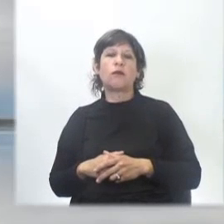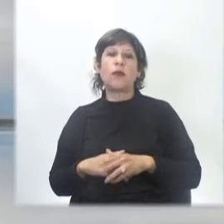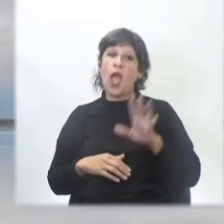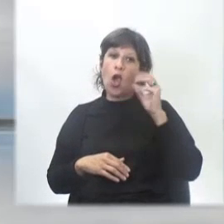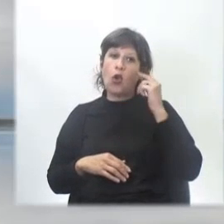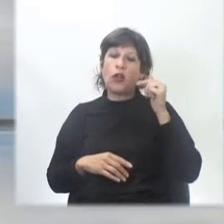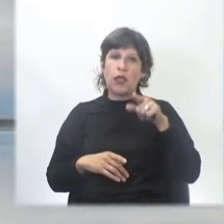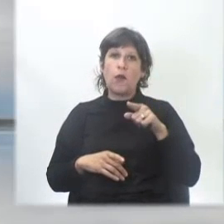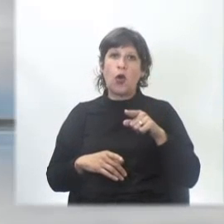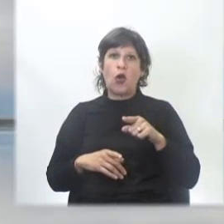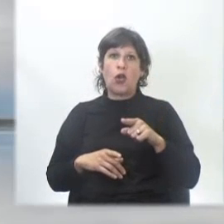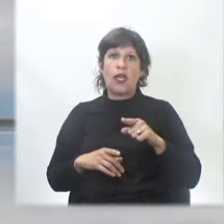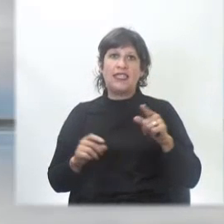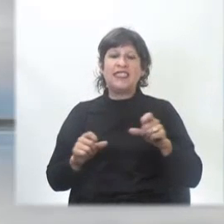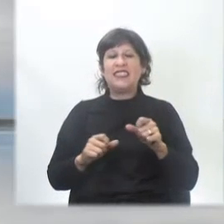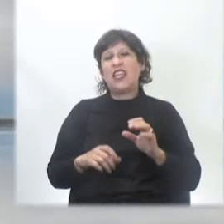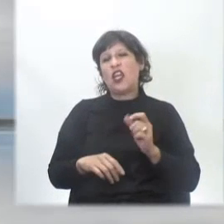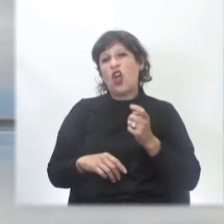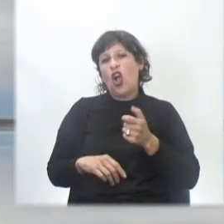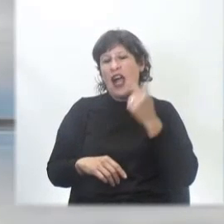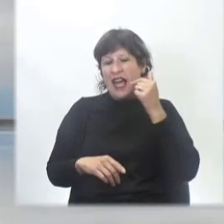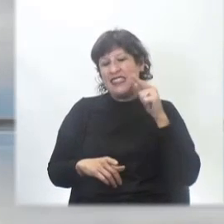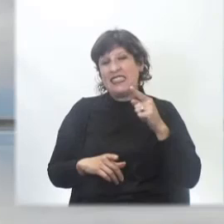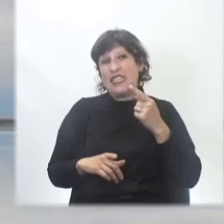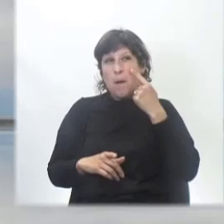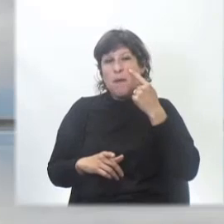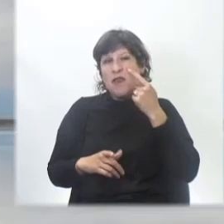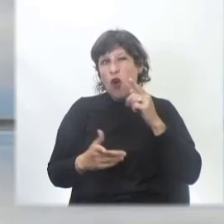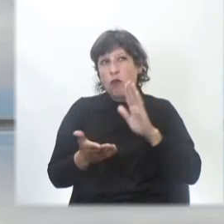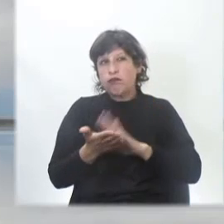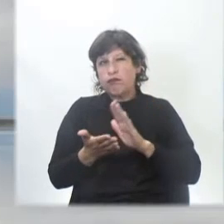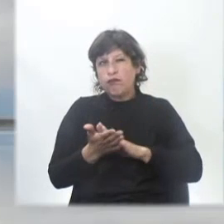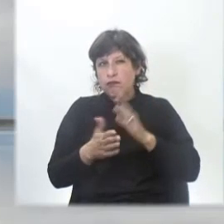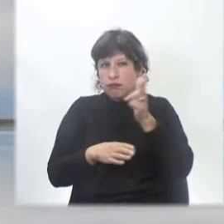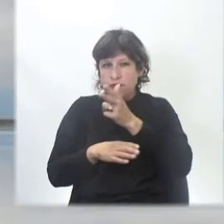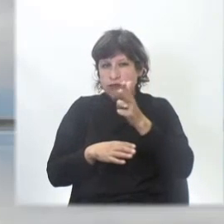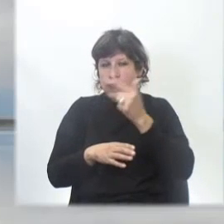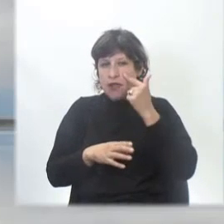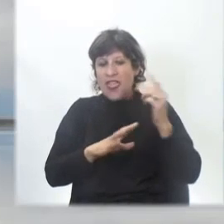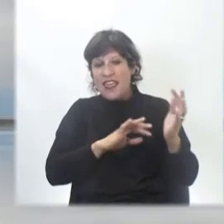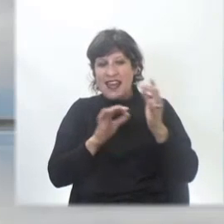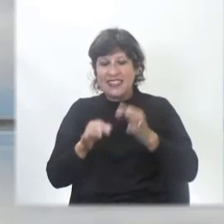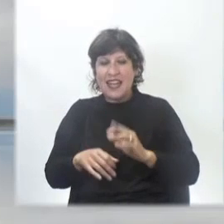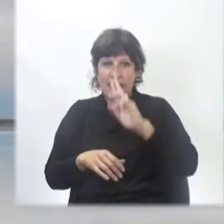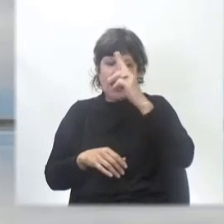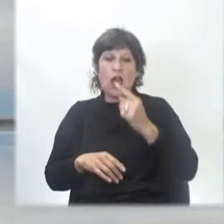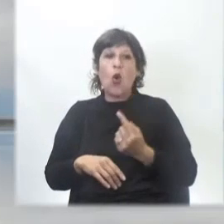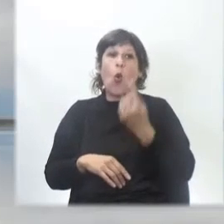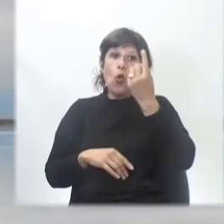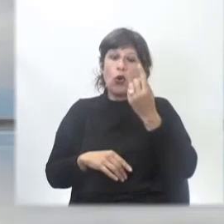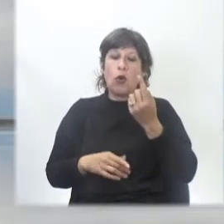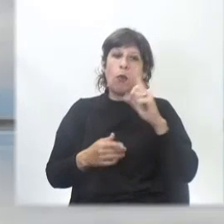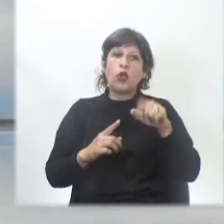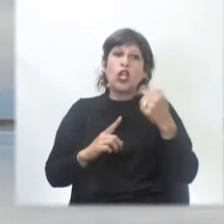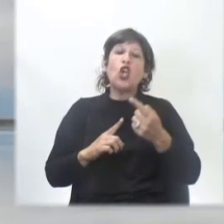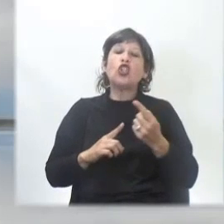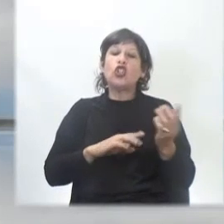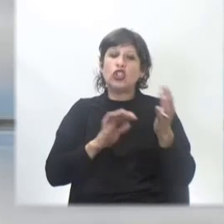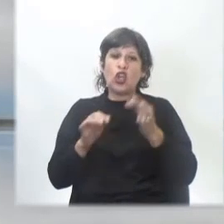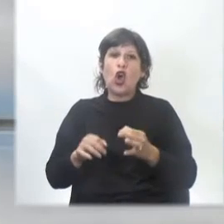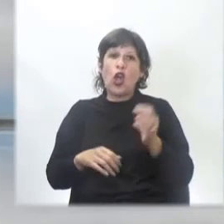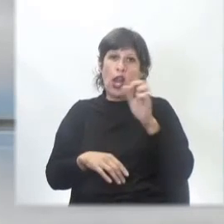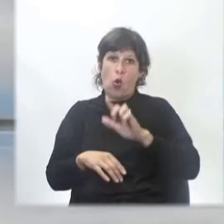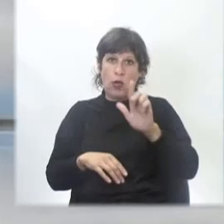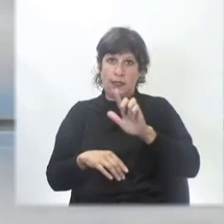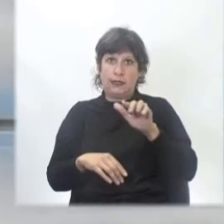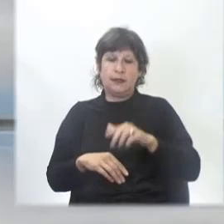recordemos que se hicieron casi que transmisiones en vivo de la llegada de los aviones, o de uno de ellos, porque el otro llegó el lunes.